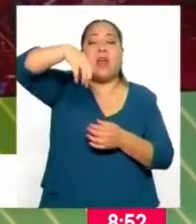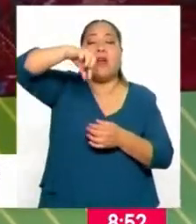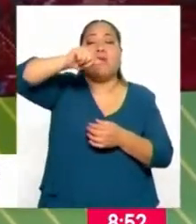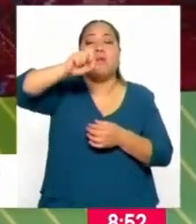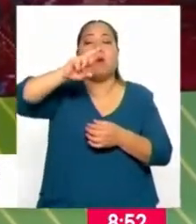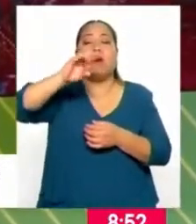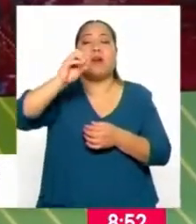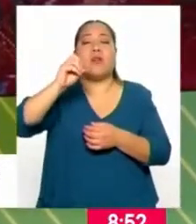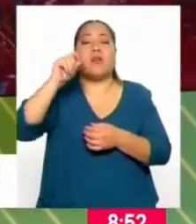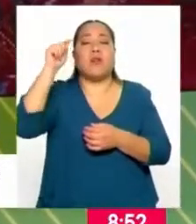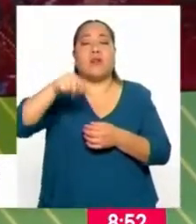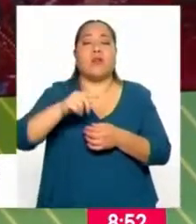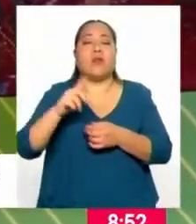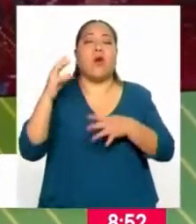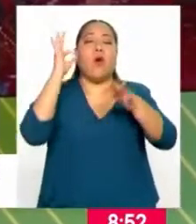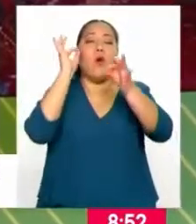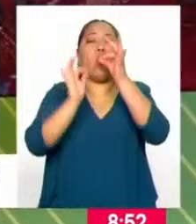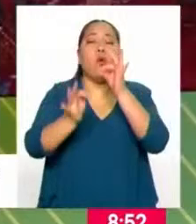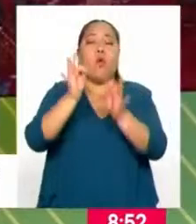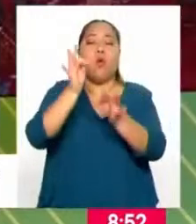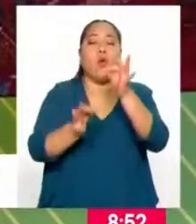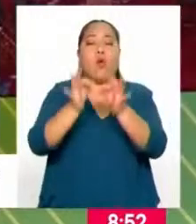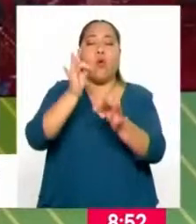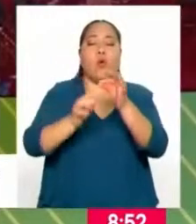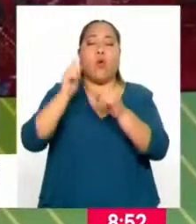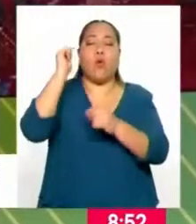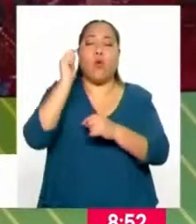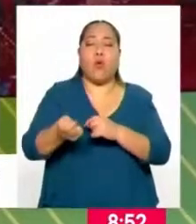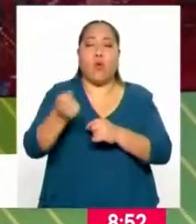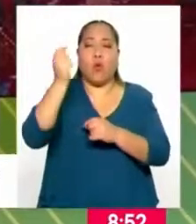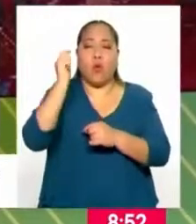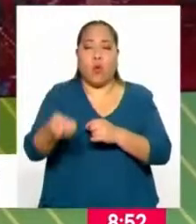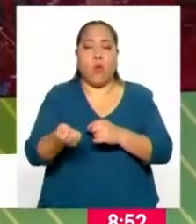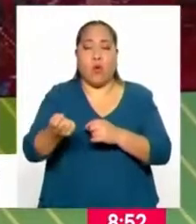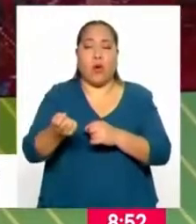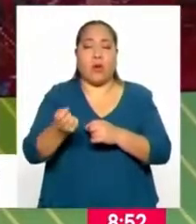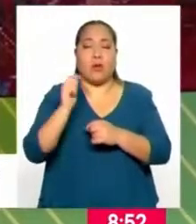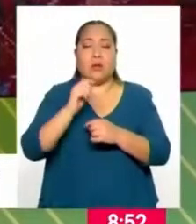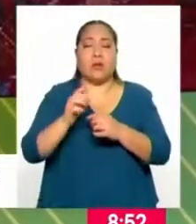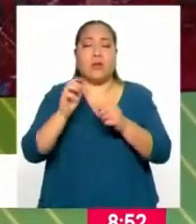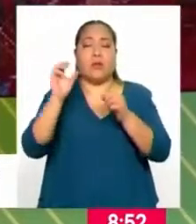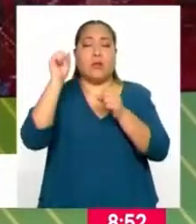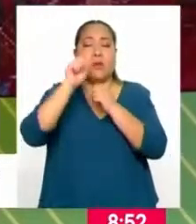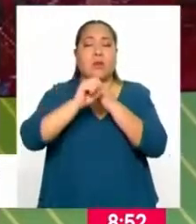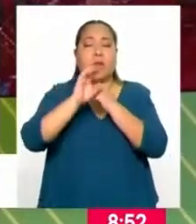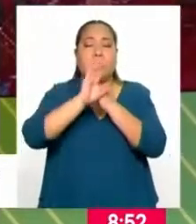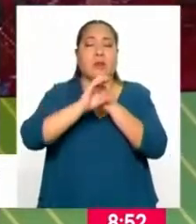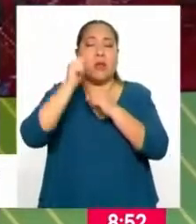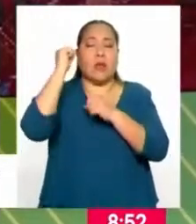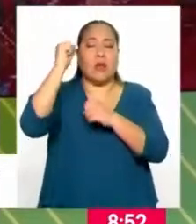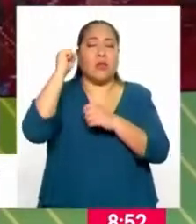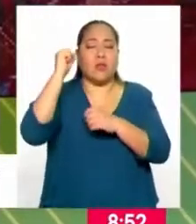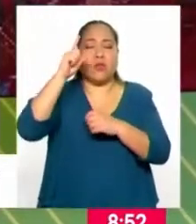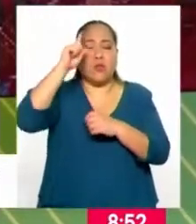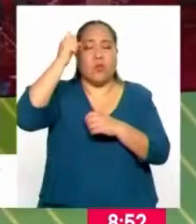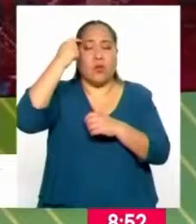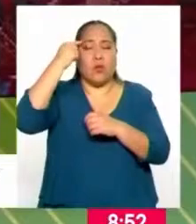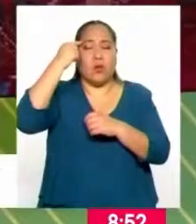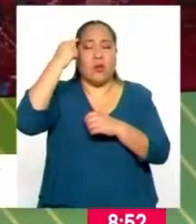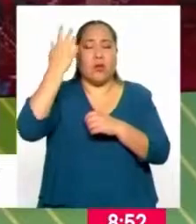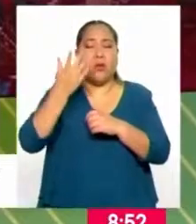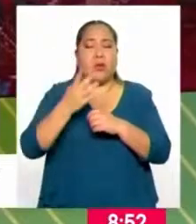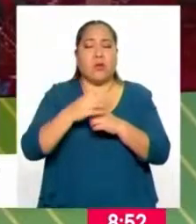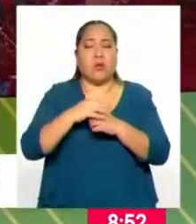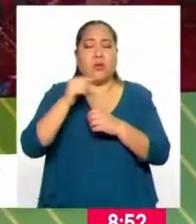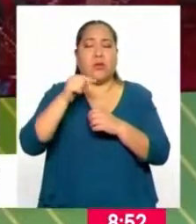un juez el que tenga que preservar los derechos políticos del presidente, que están en juego no solo su derecho a